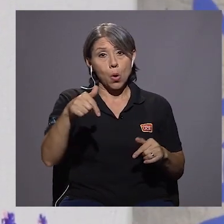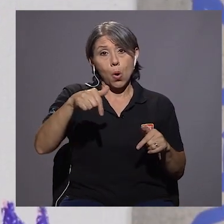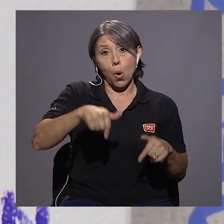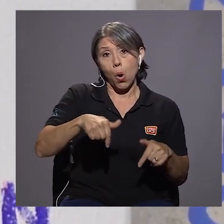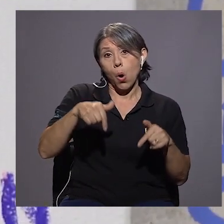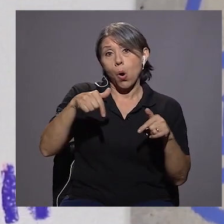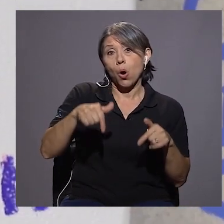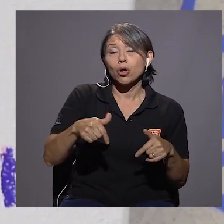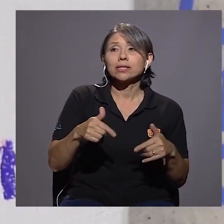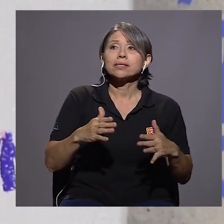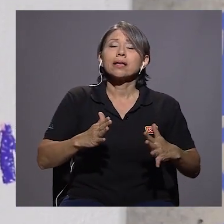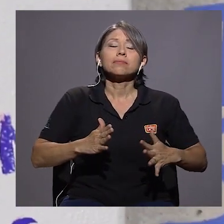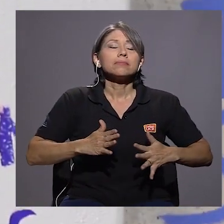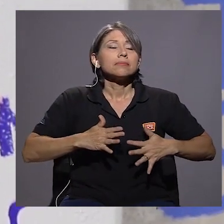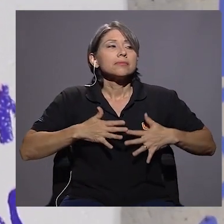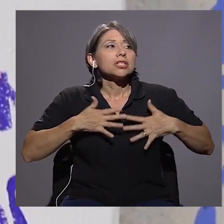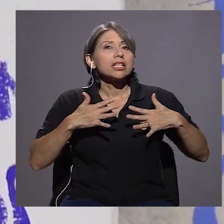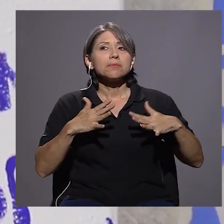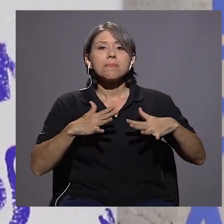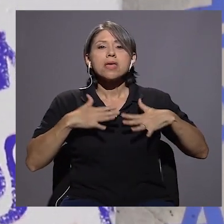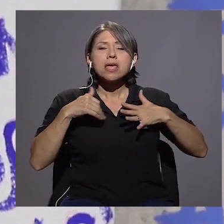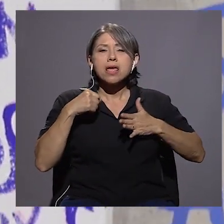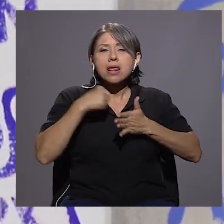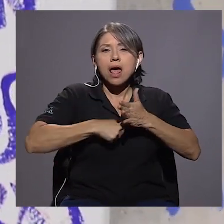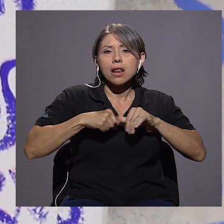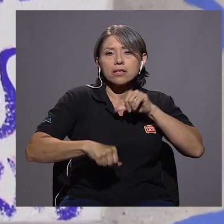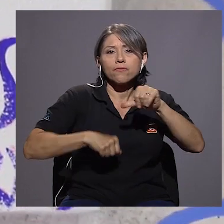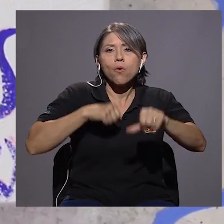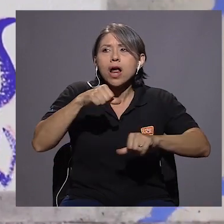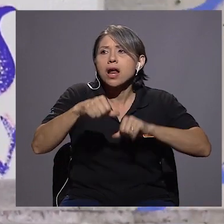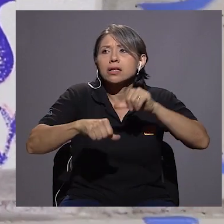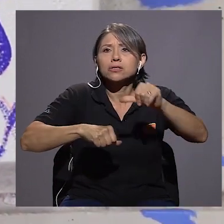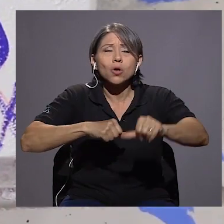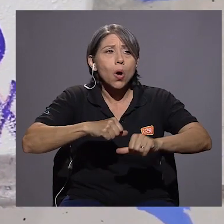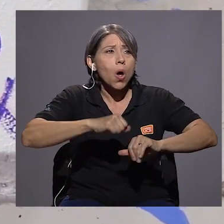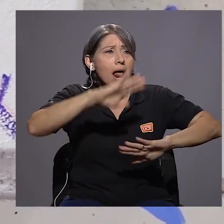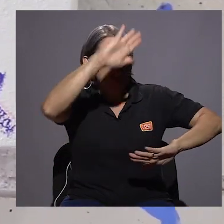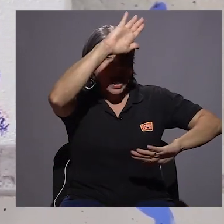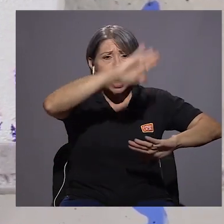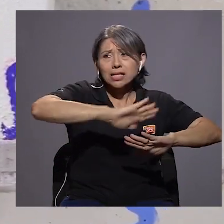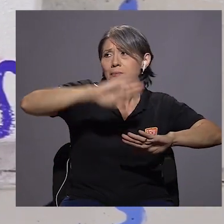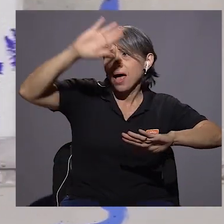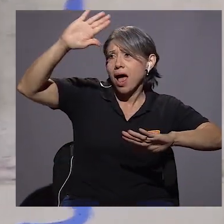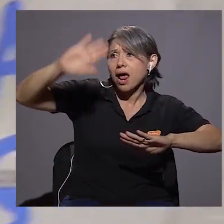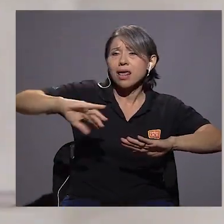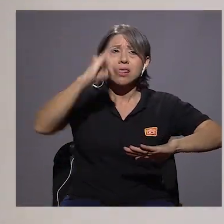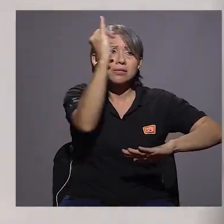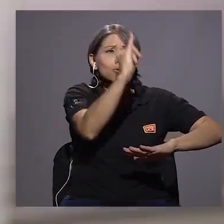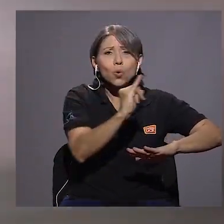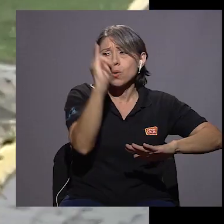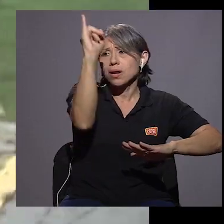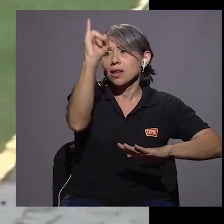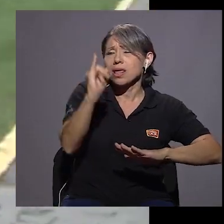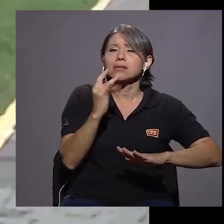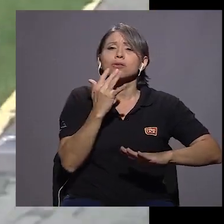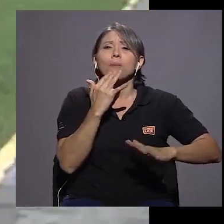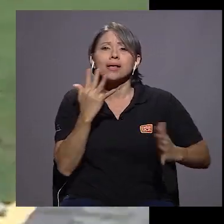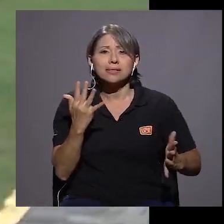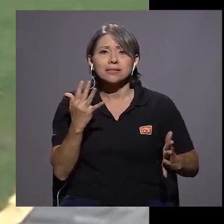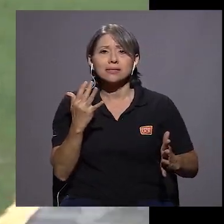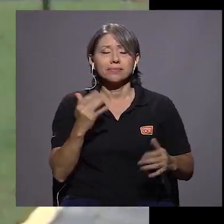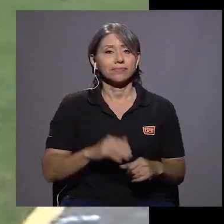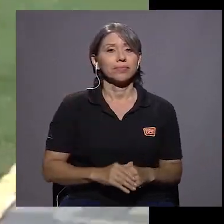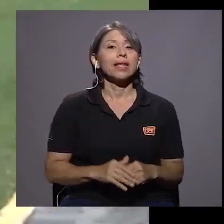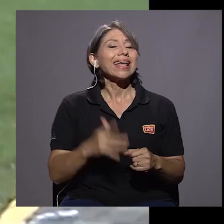Pues que respira el esfuerzo. Las paredes son acá un lienzo más.